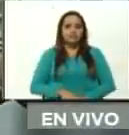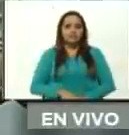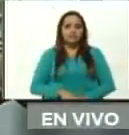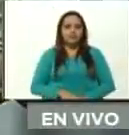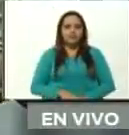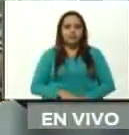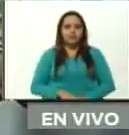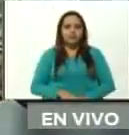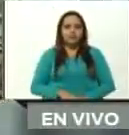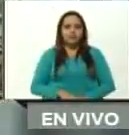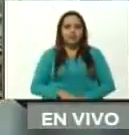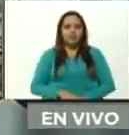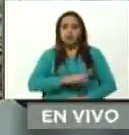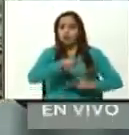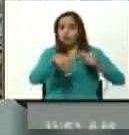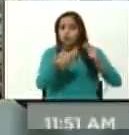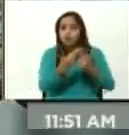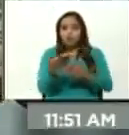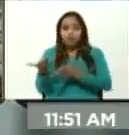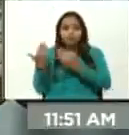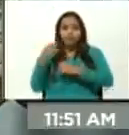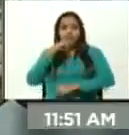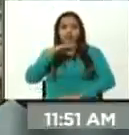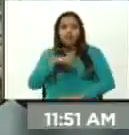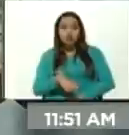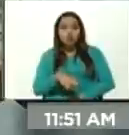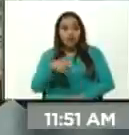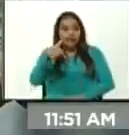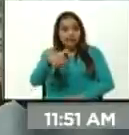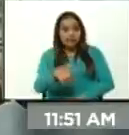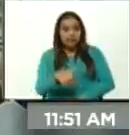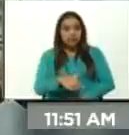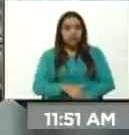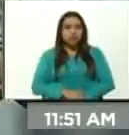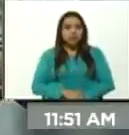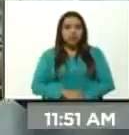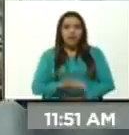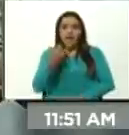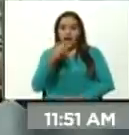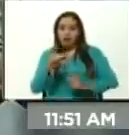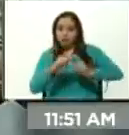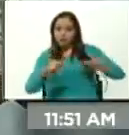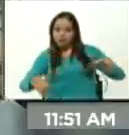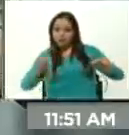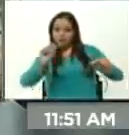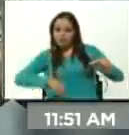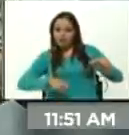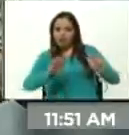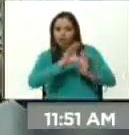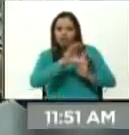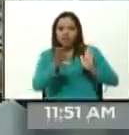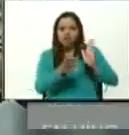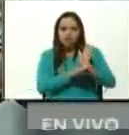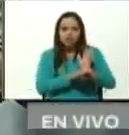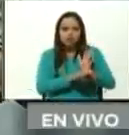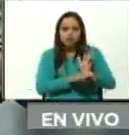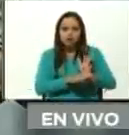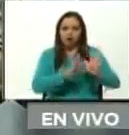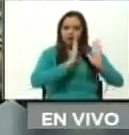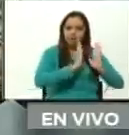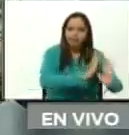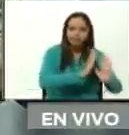Primera vez en la historia del hemisferio occidental que se rubrica una constitución programática,